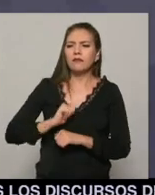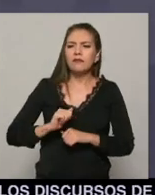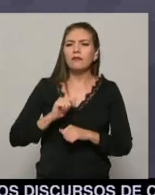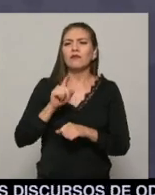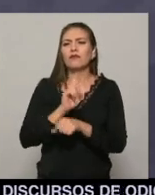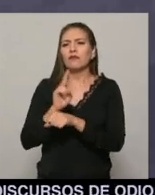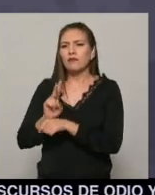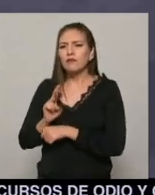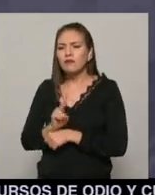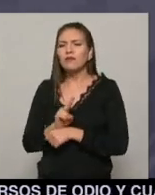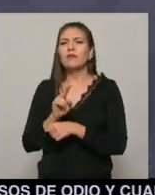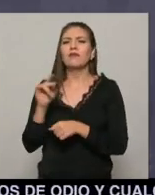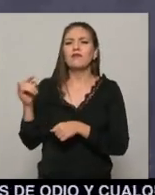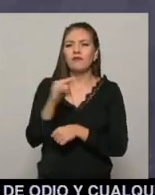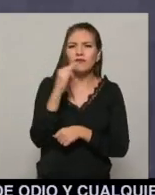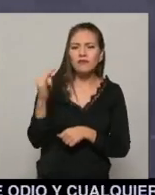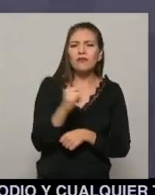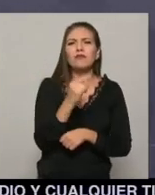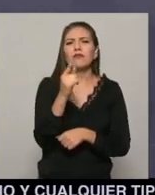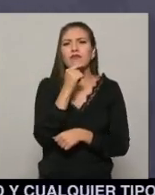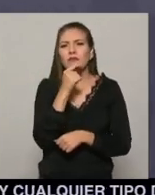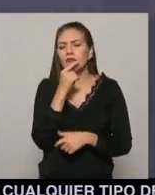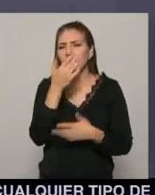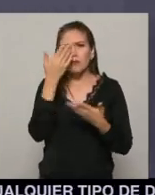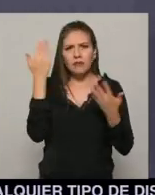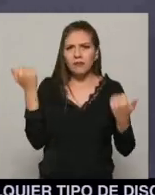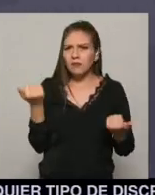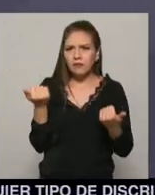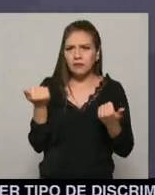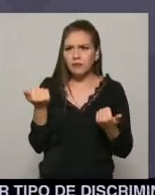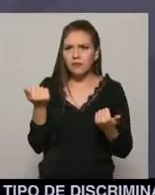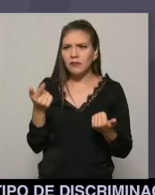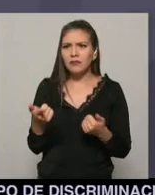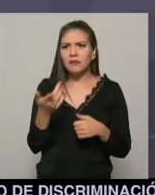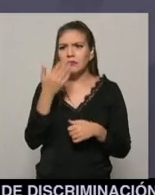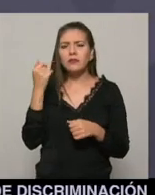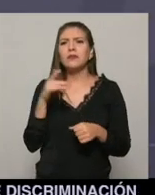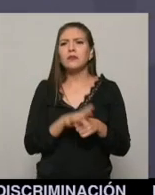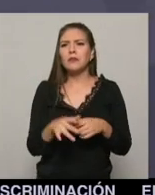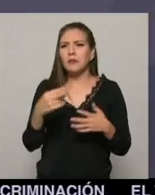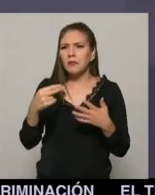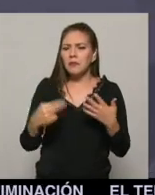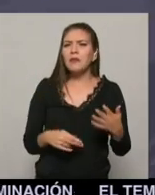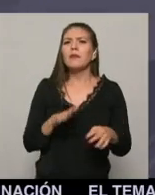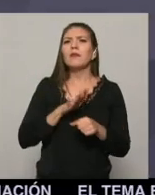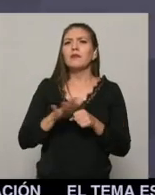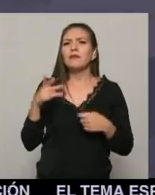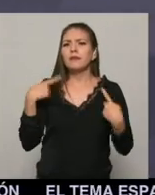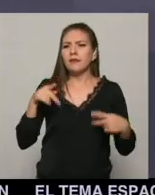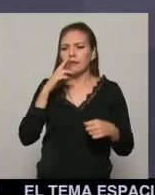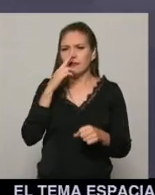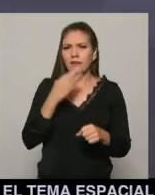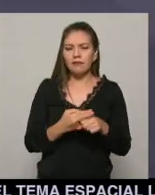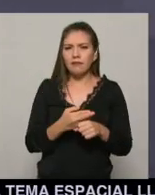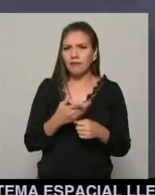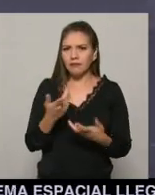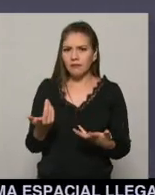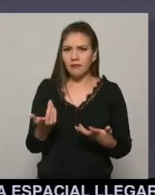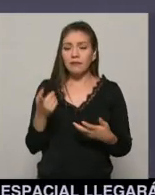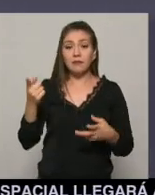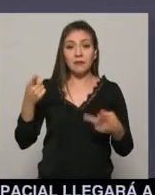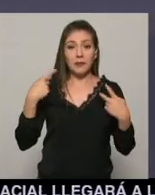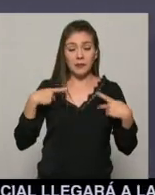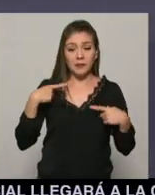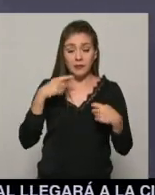Seguridad Ciudadana sobre qué policías están rondando en la ciudad, en qué patrullas y quiénes son los responsables. Es decir, la Secretaría de Seguridad tendría que haber